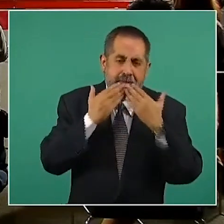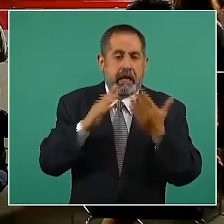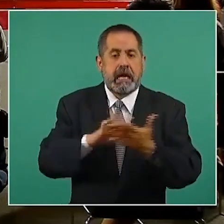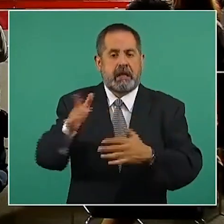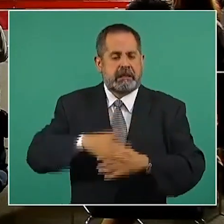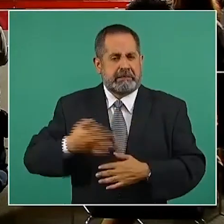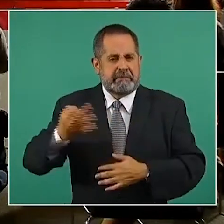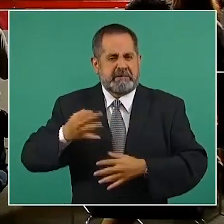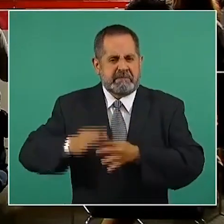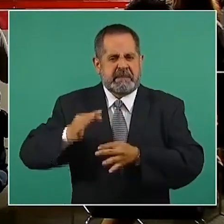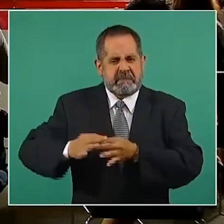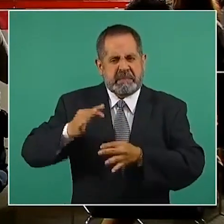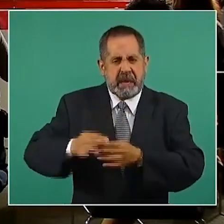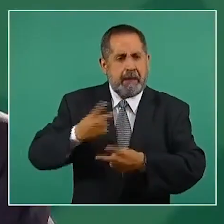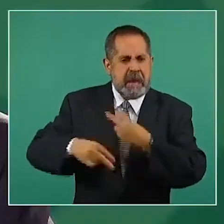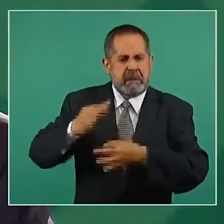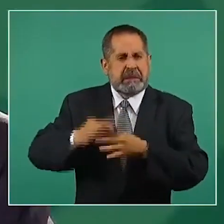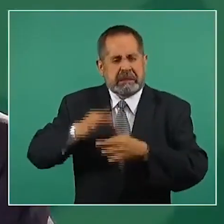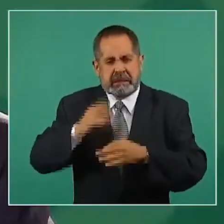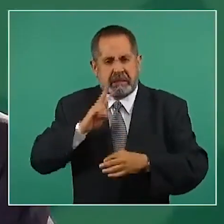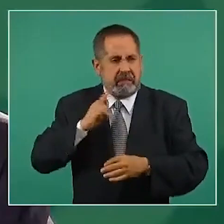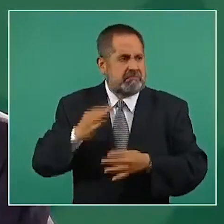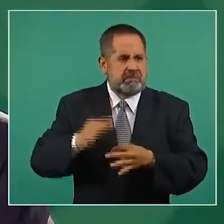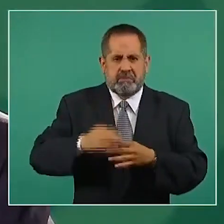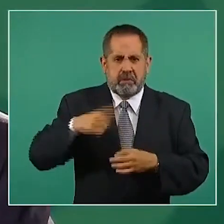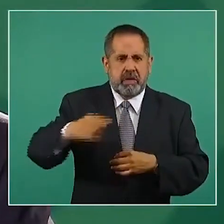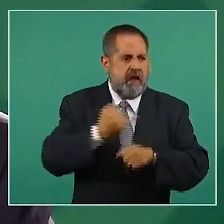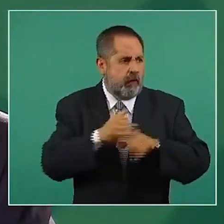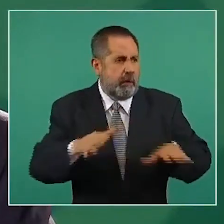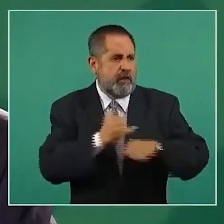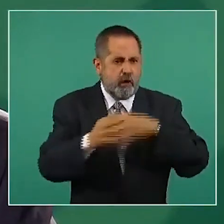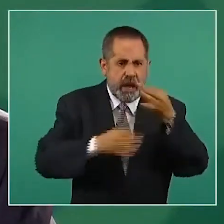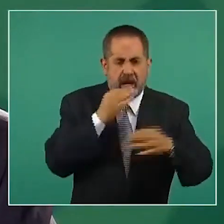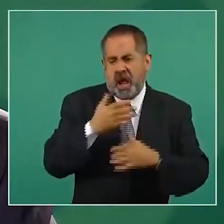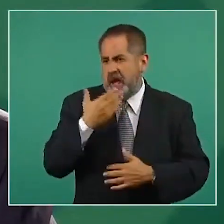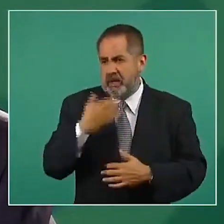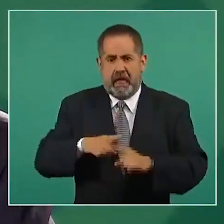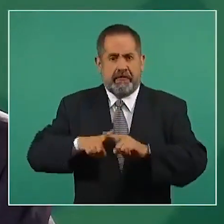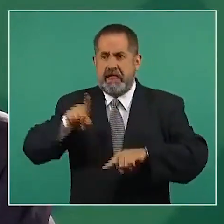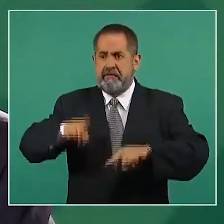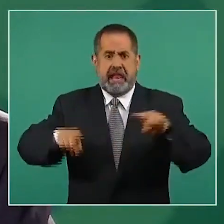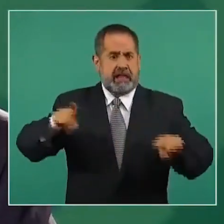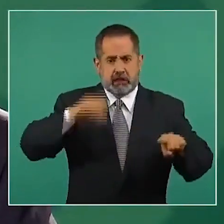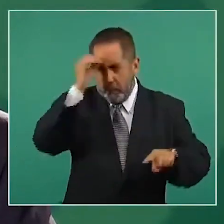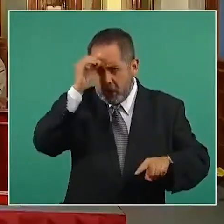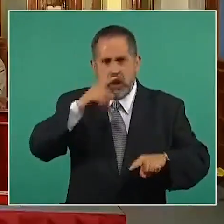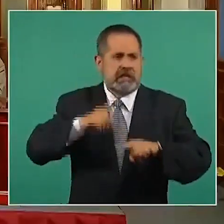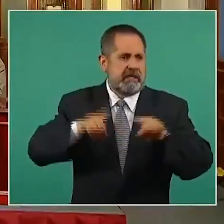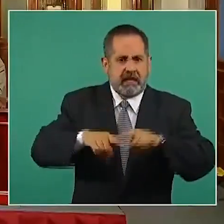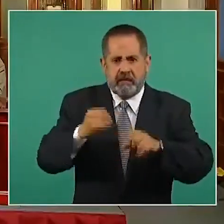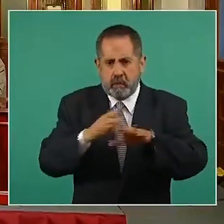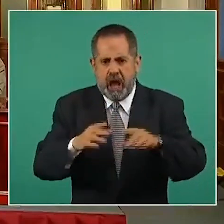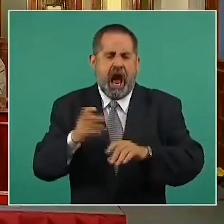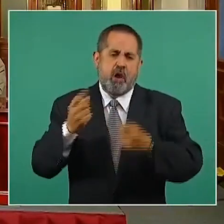la constancia, el rigor que han tenido en informar. Ha habido diversidad de visiones, diversidad de opiniones, ha